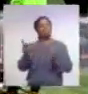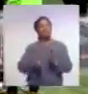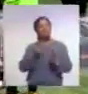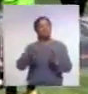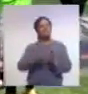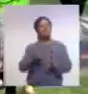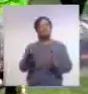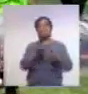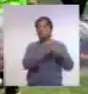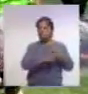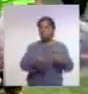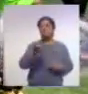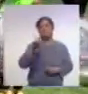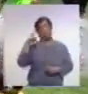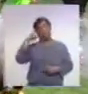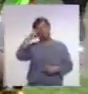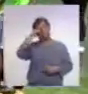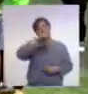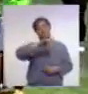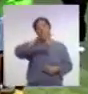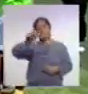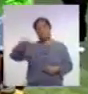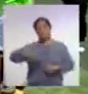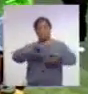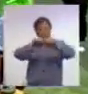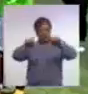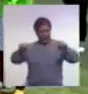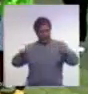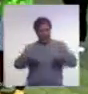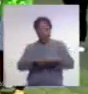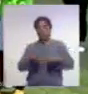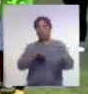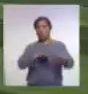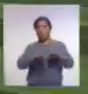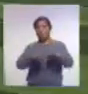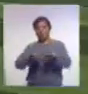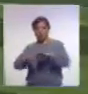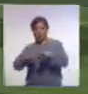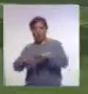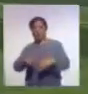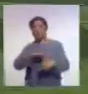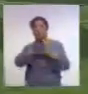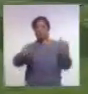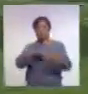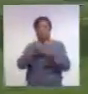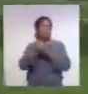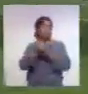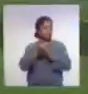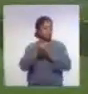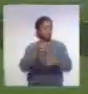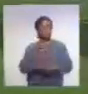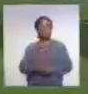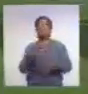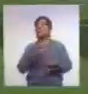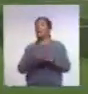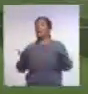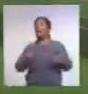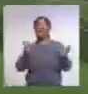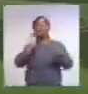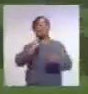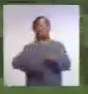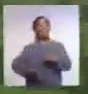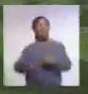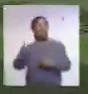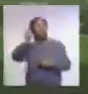sí nos costó un poquito, pero el trabajo de todo el equipo creo que nos ayudó. Ahora la meta está puesta en la final, donde el sueño es lograr